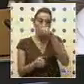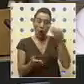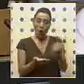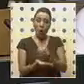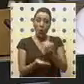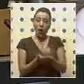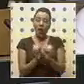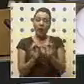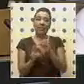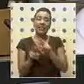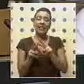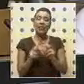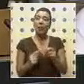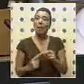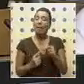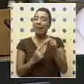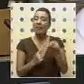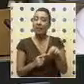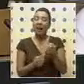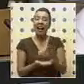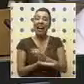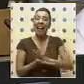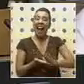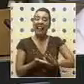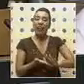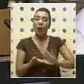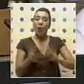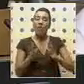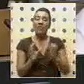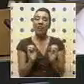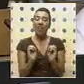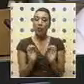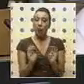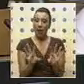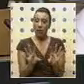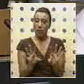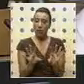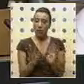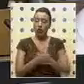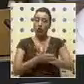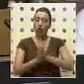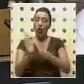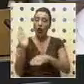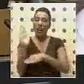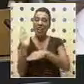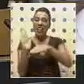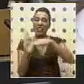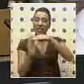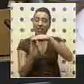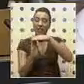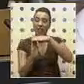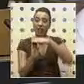en la educación, se establecería como principio la gratuidad universal en educación, en todos sus niveles.